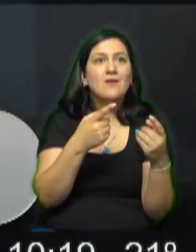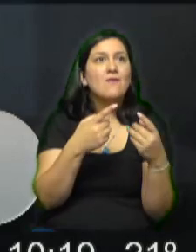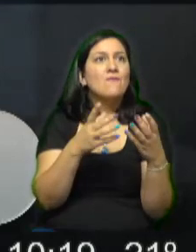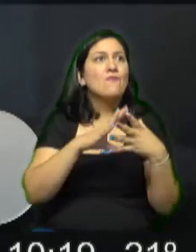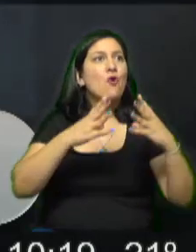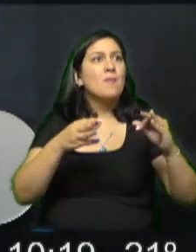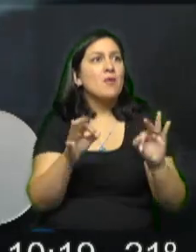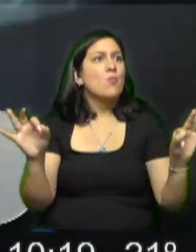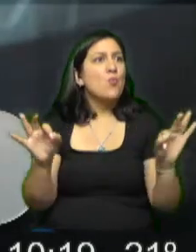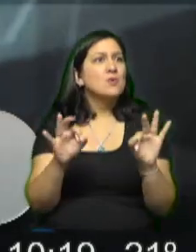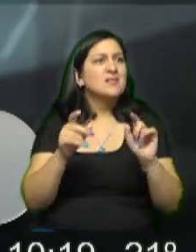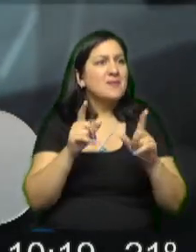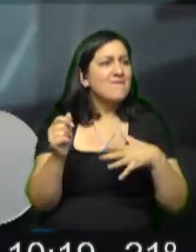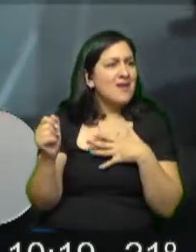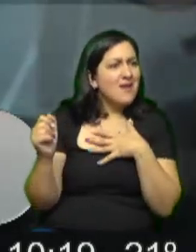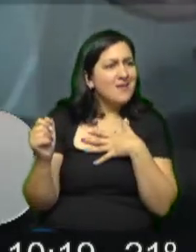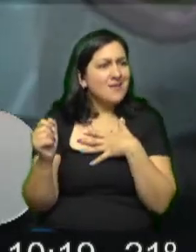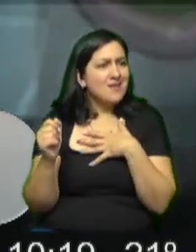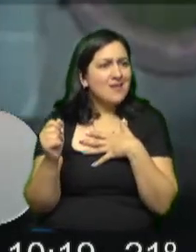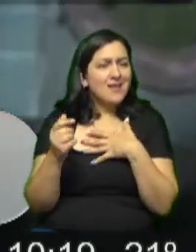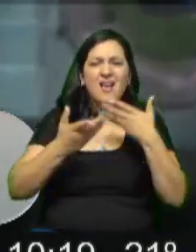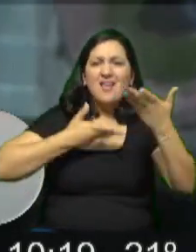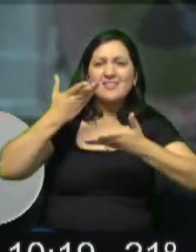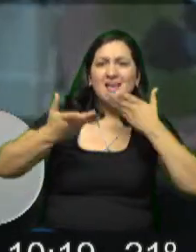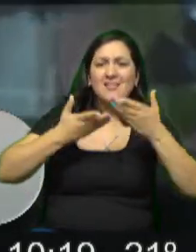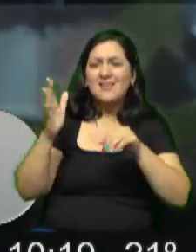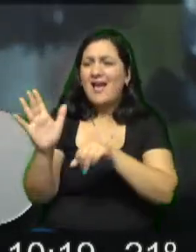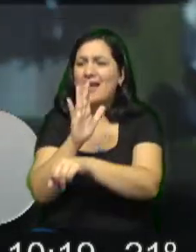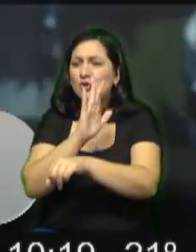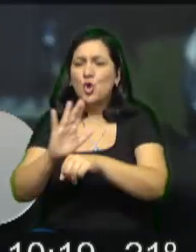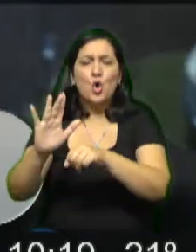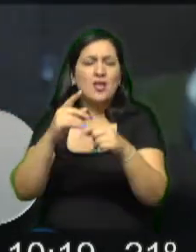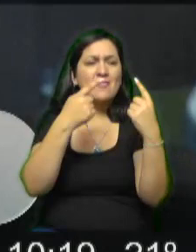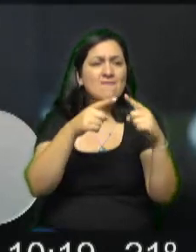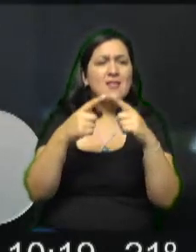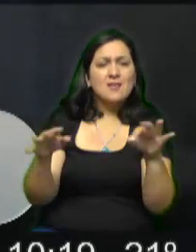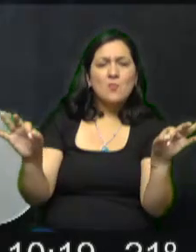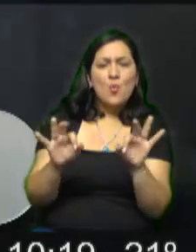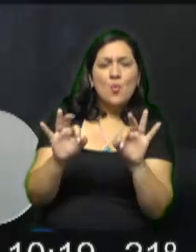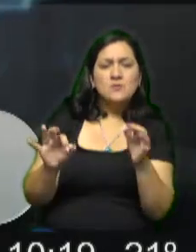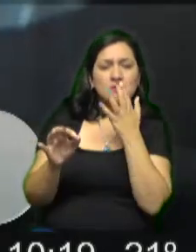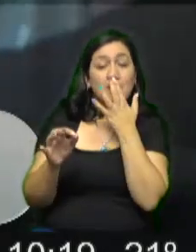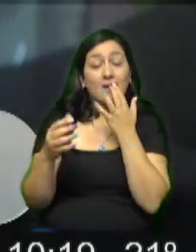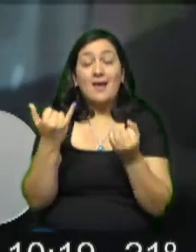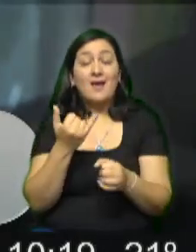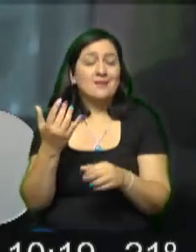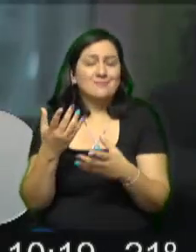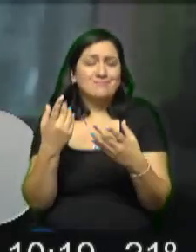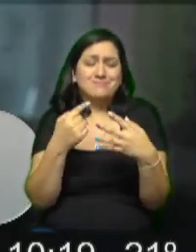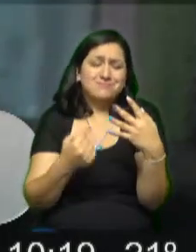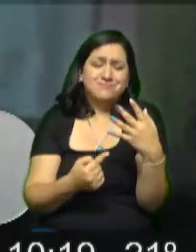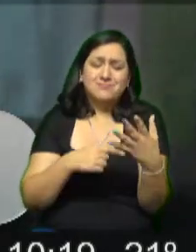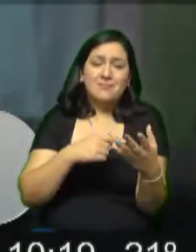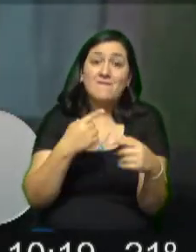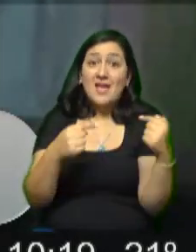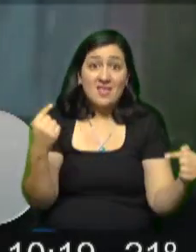bailarines, cantantes, esto, lo otro, locutores, actores, hay distintos ritmos, hay personajes. Bueno, todo eso quedó en